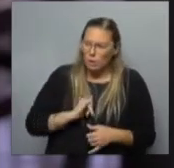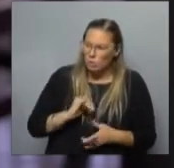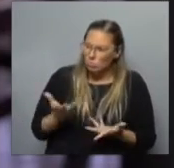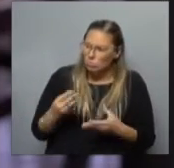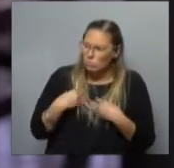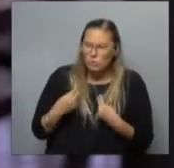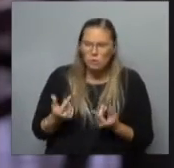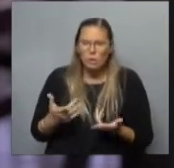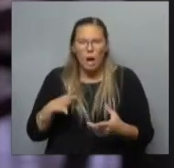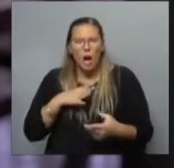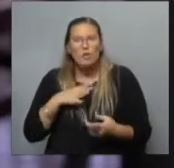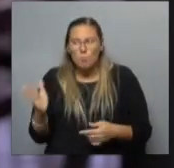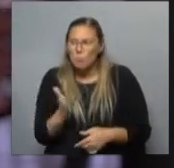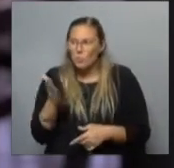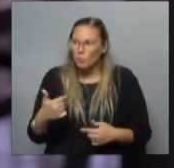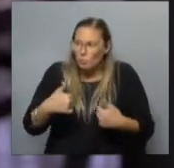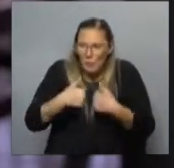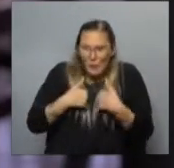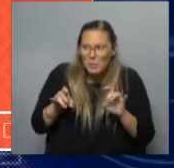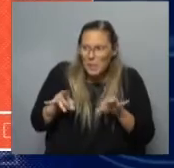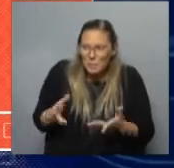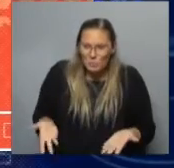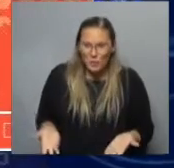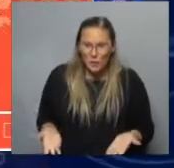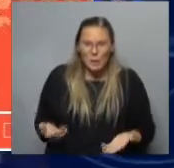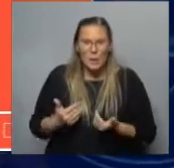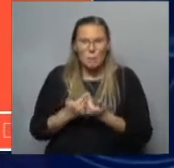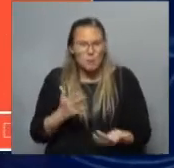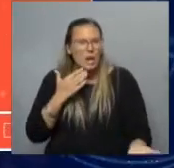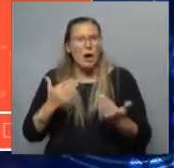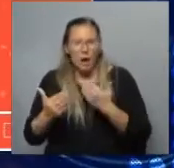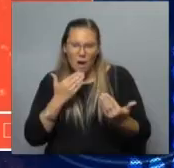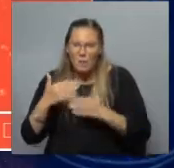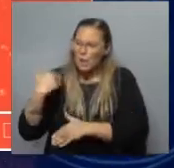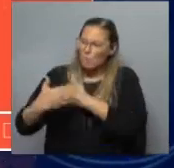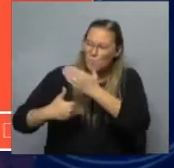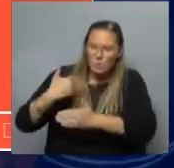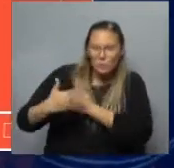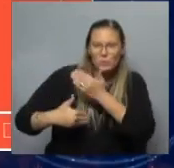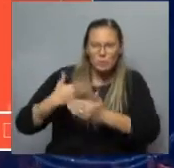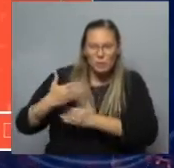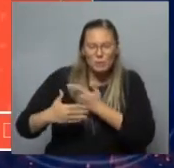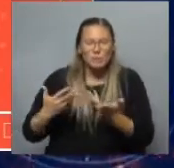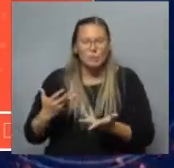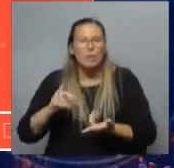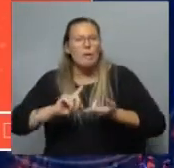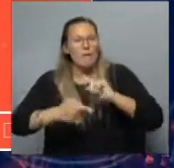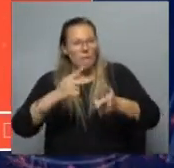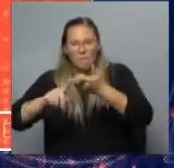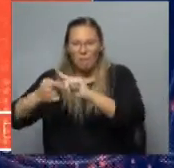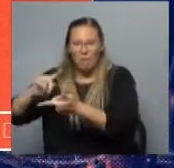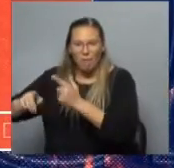Esto de decir, bueno, tengo algo para mí y algo natural además. Y bueno, y empezar a hablar y generar procesos y generar